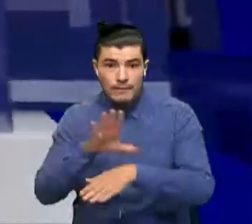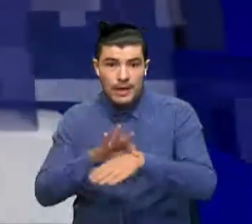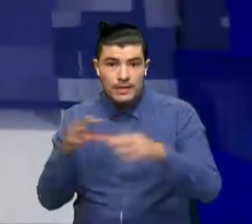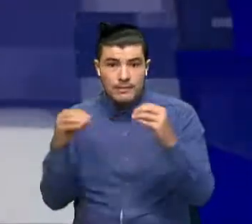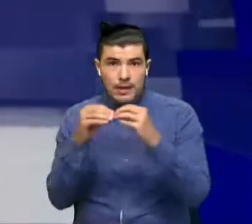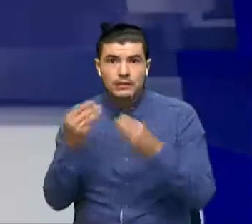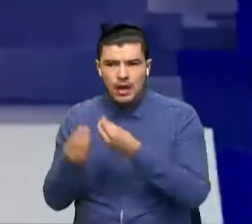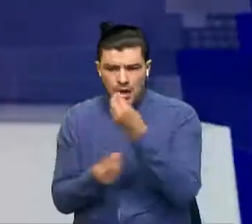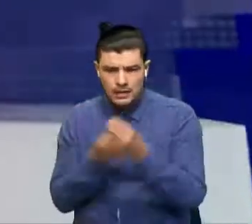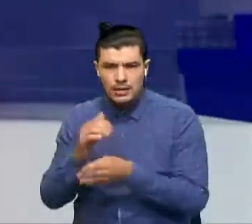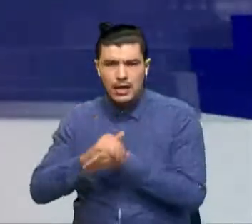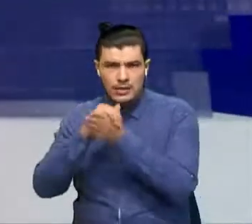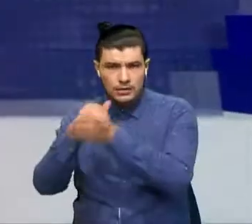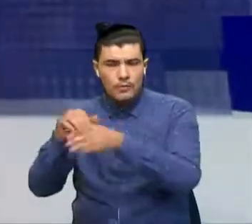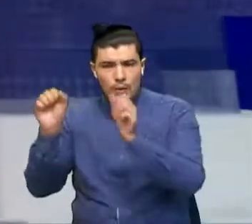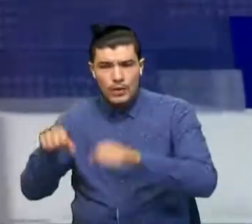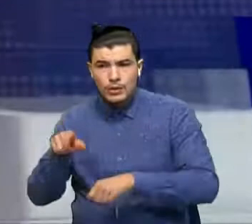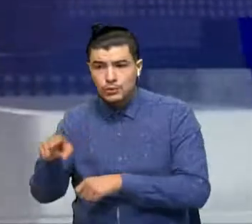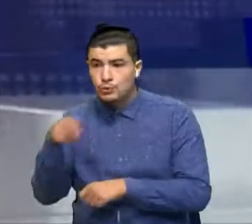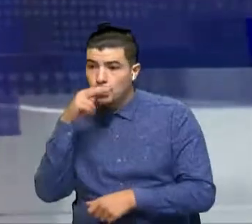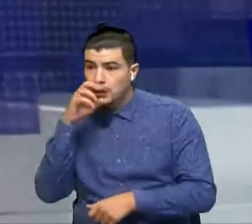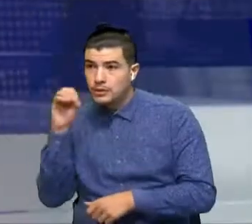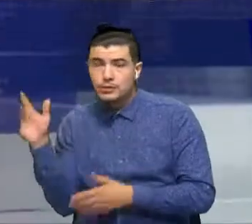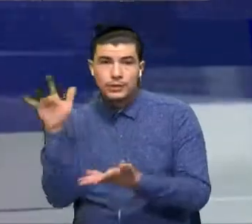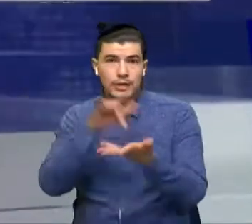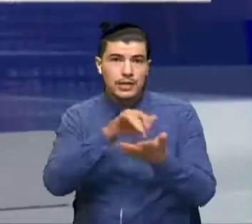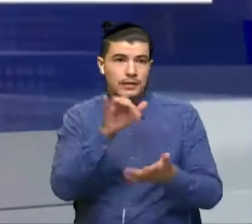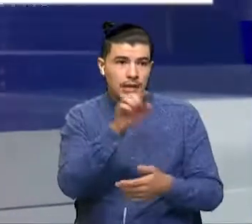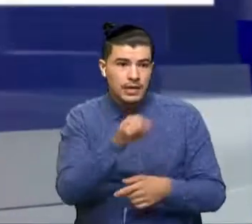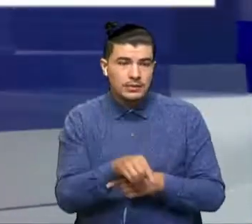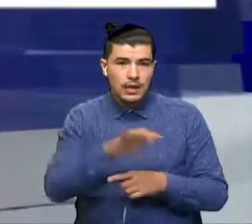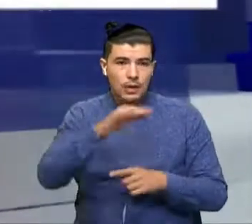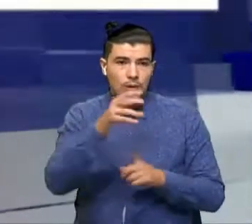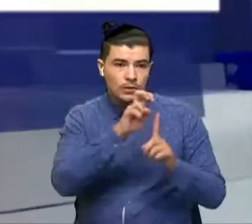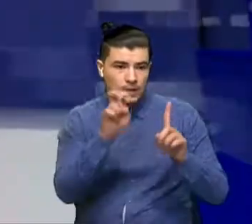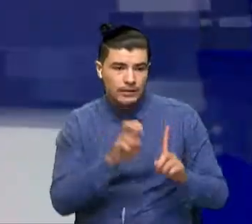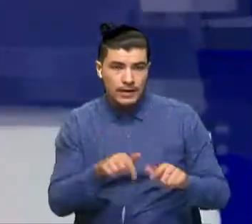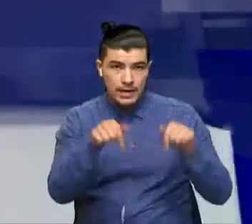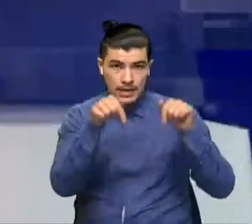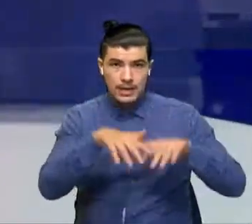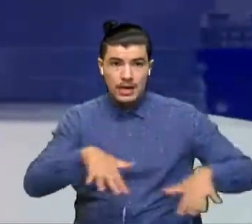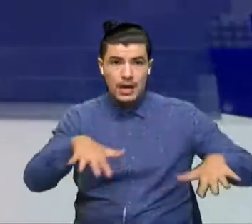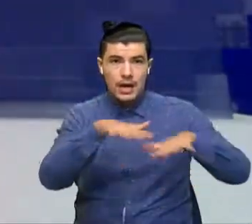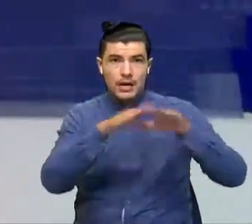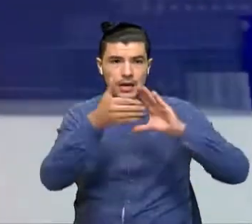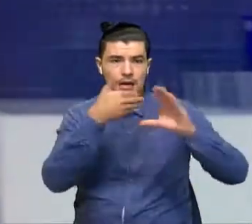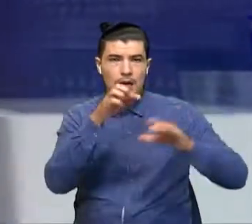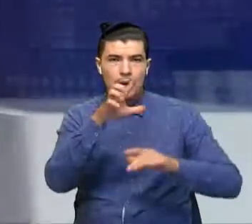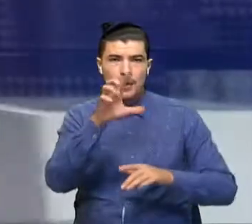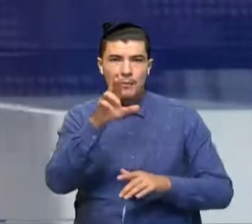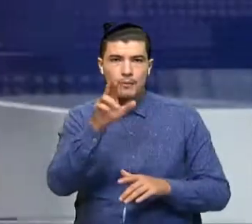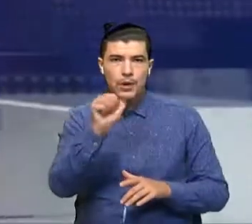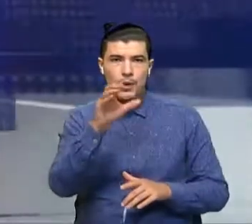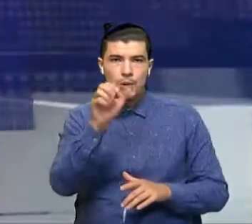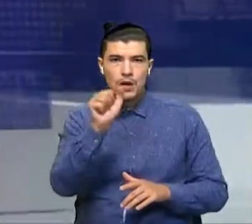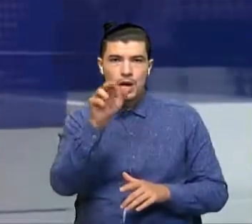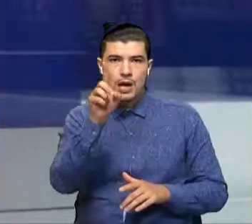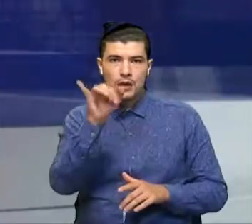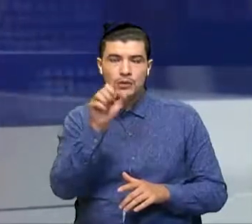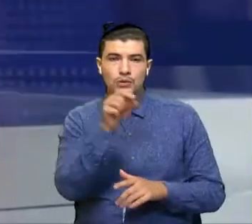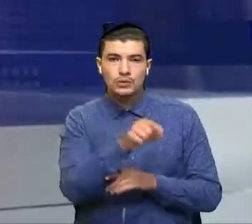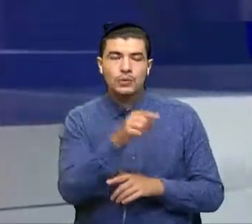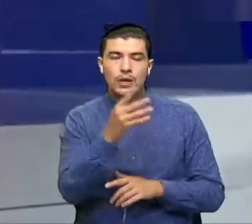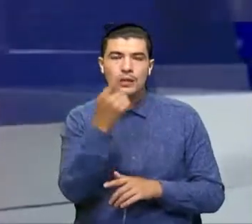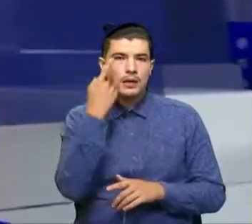EPS realizó la gestión para remitir al paciente a la IPS de cuarto nivel de atención, un clínica Procardio en la ciudad de Bogotá el día 4